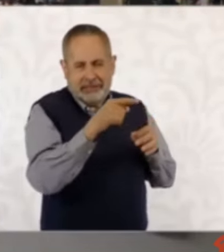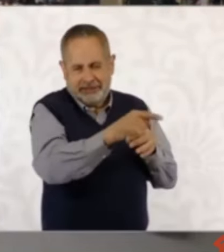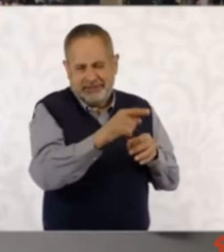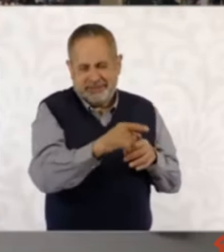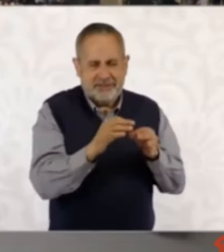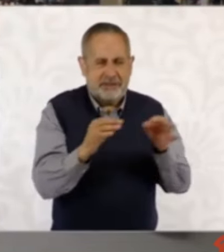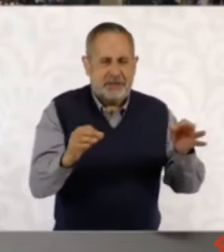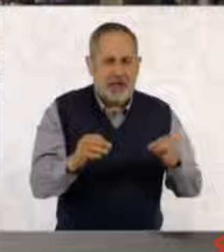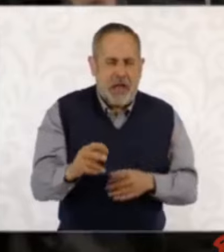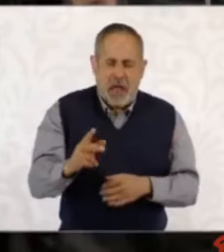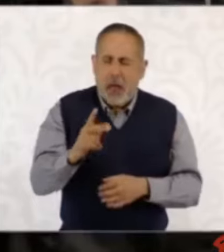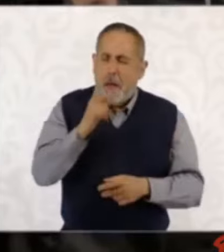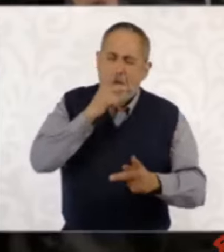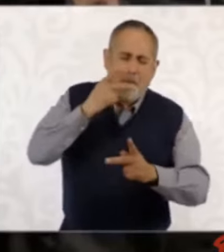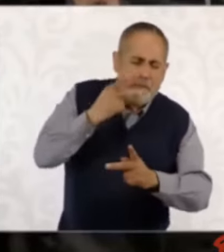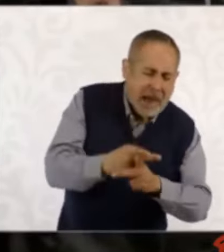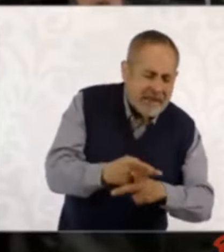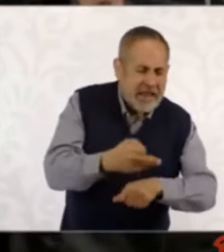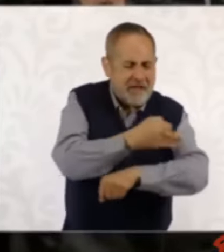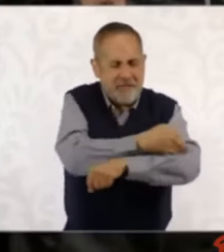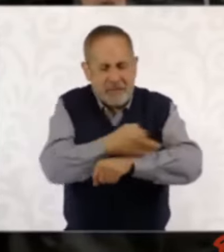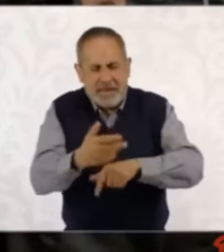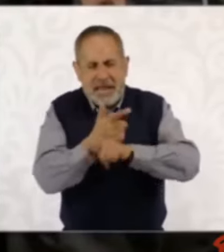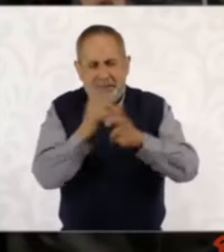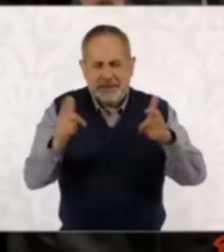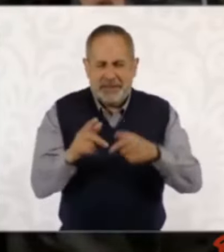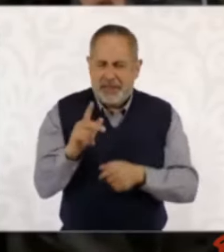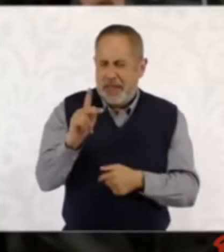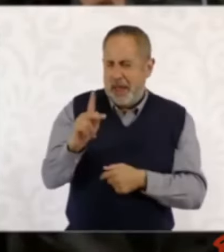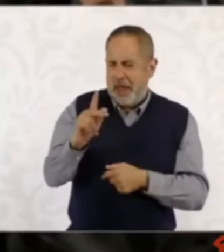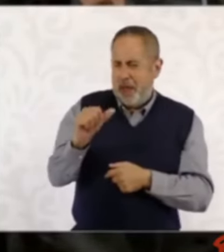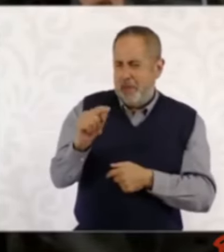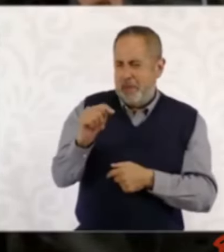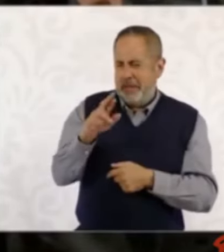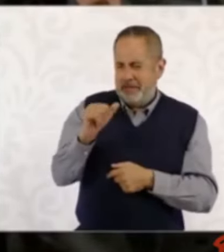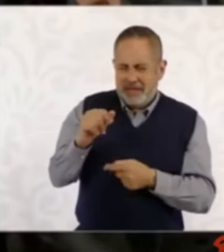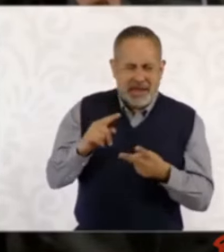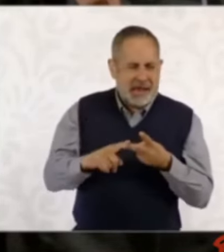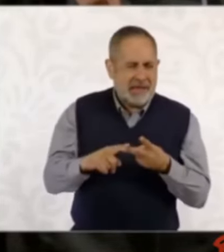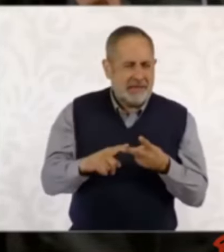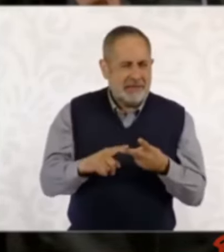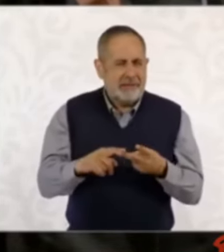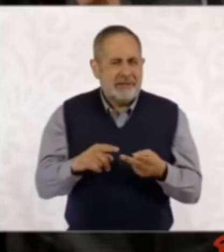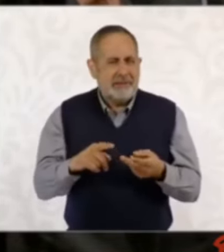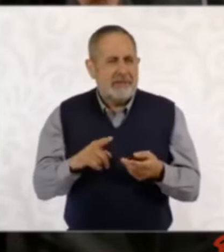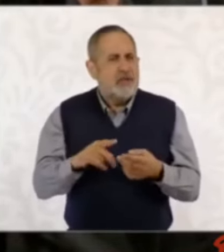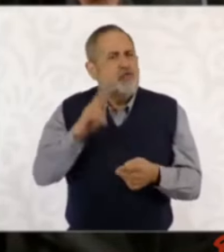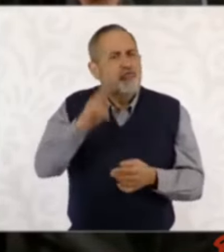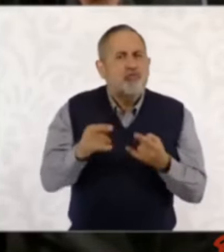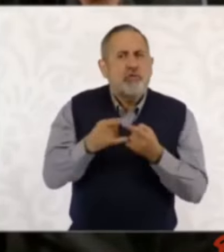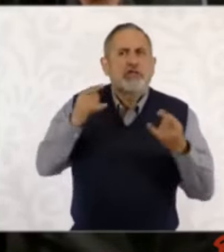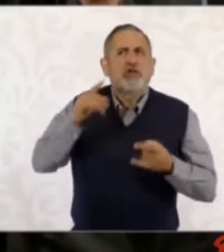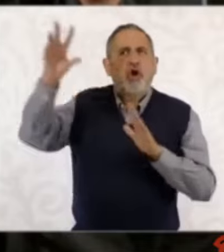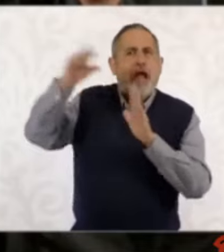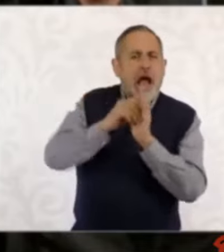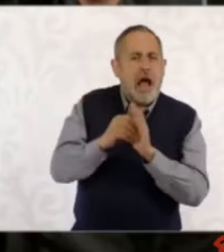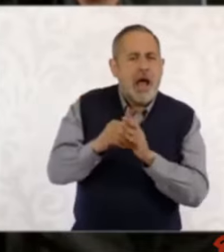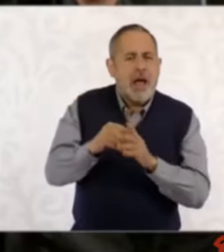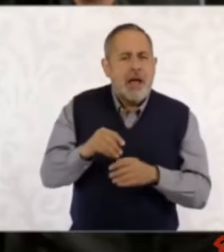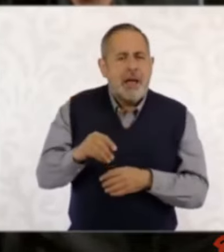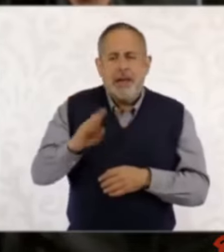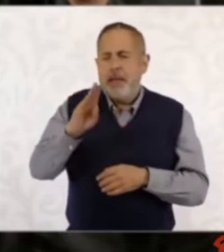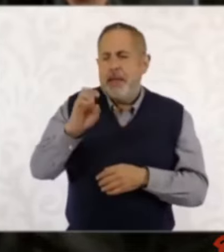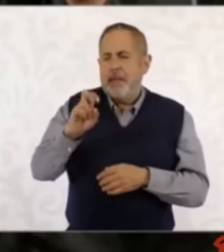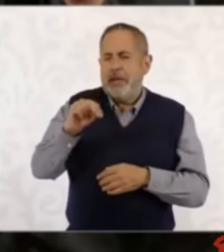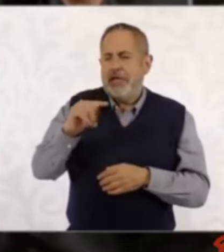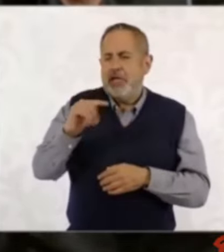de patria, familia y libertad, que es original en realidad de la Italia fascista de Benito Mussolini? De esas ironías de la vida, el